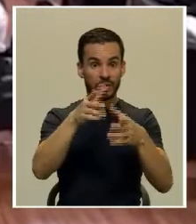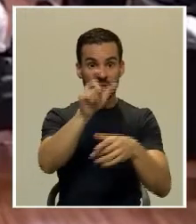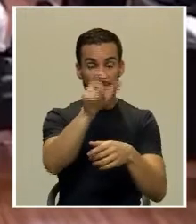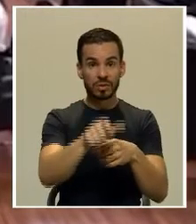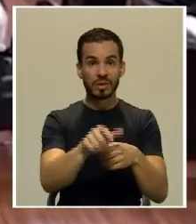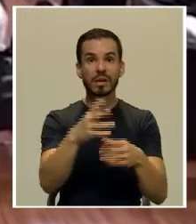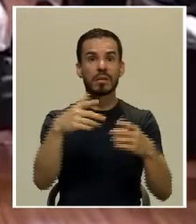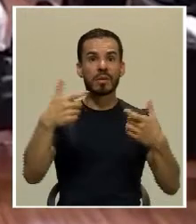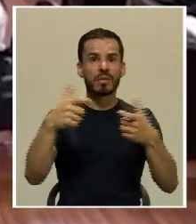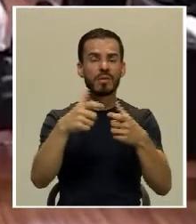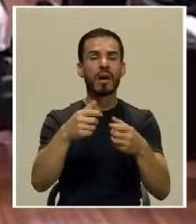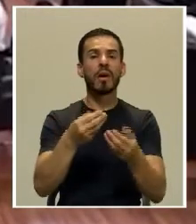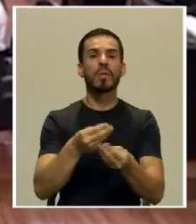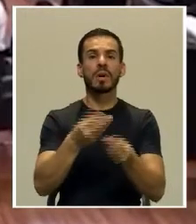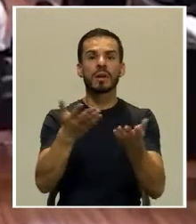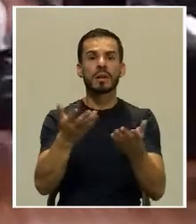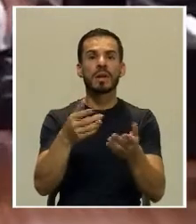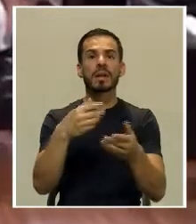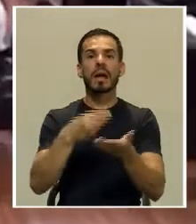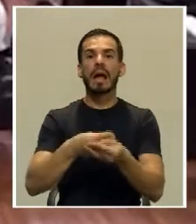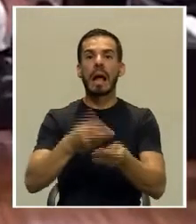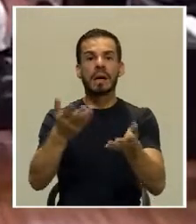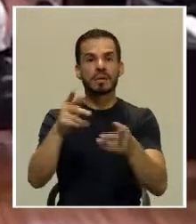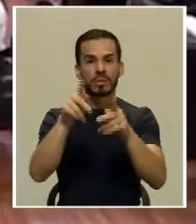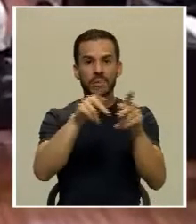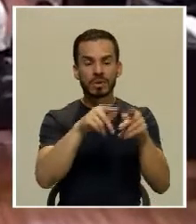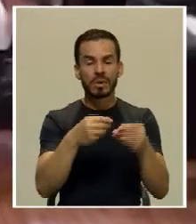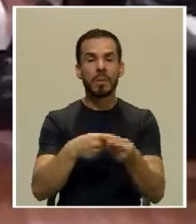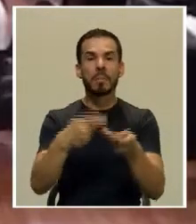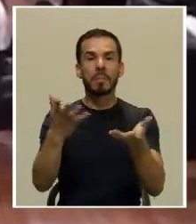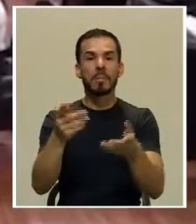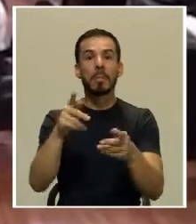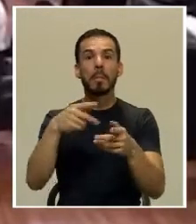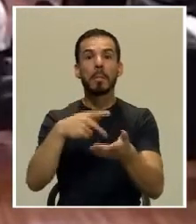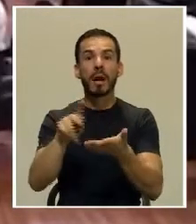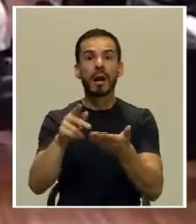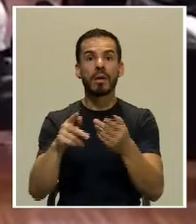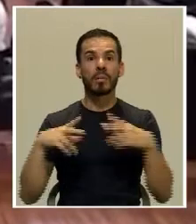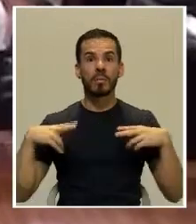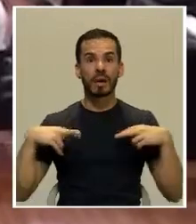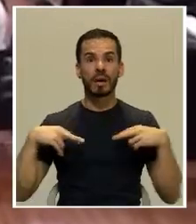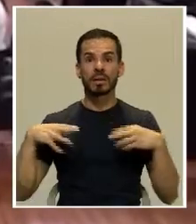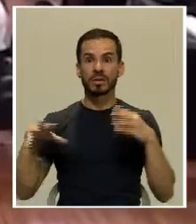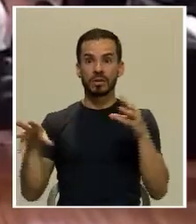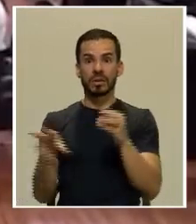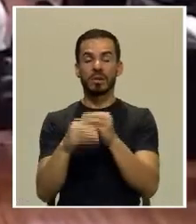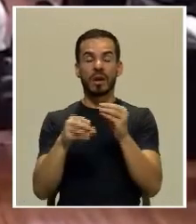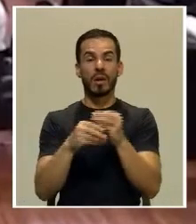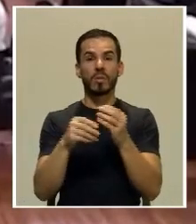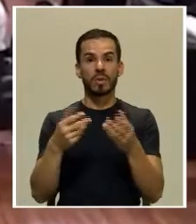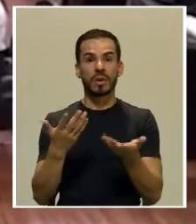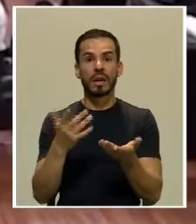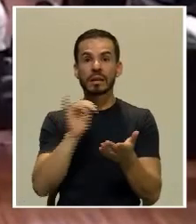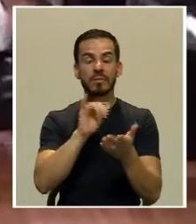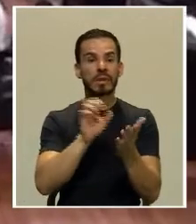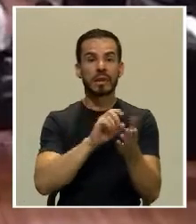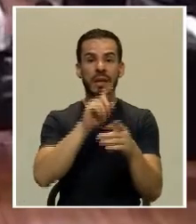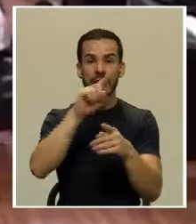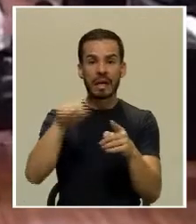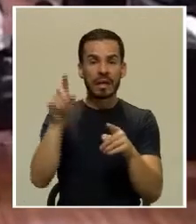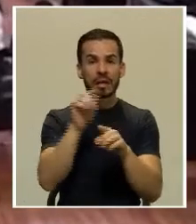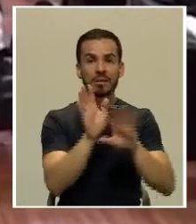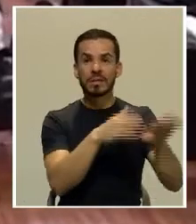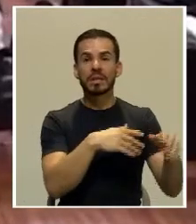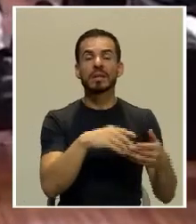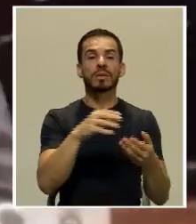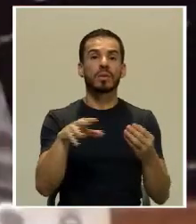se hicieron rebajos en partidas del gasto de personal, pago de vacaciones a funcionarios que las tenían acumuladas, así como la eliminación de